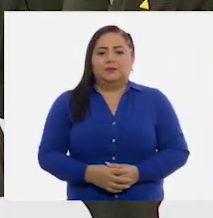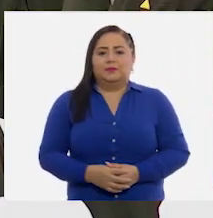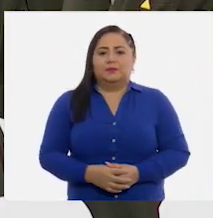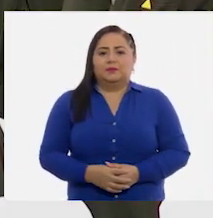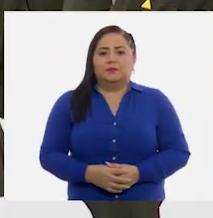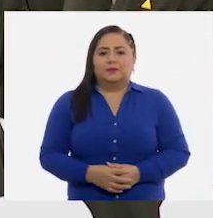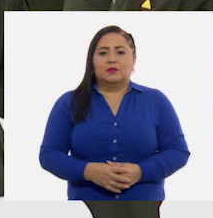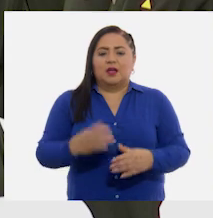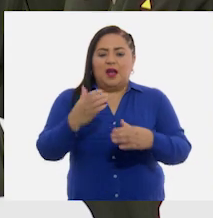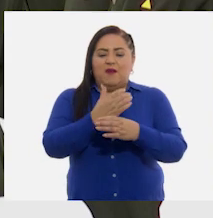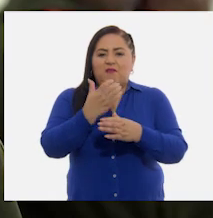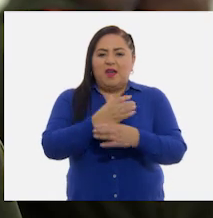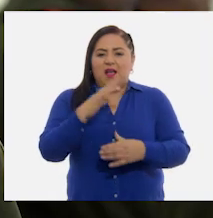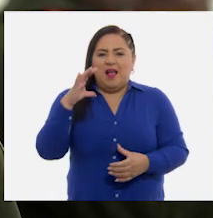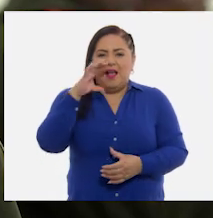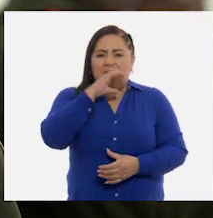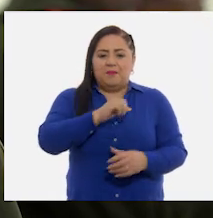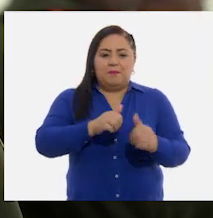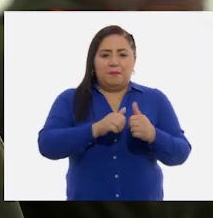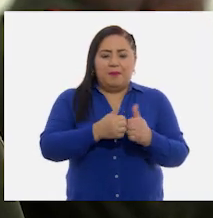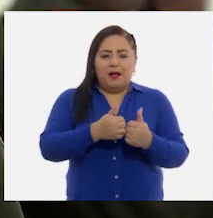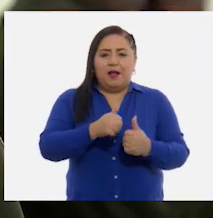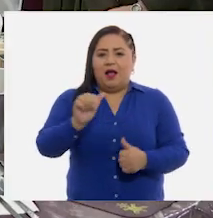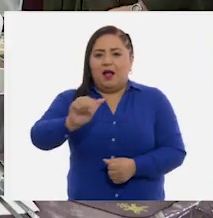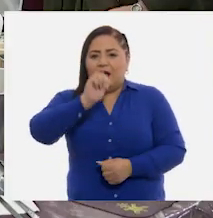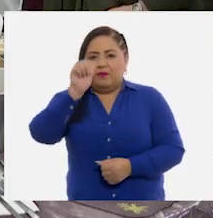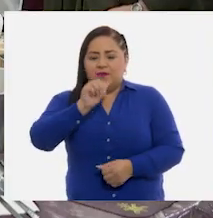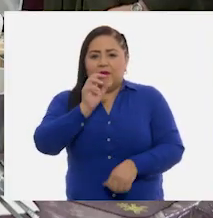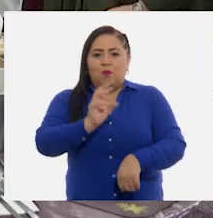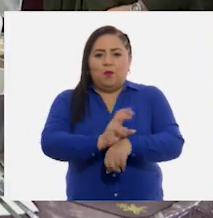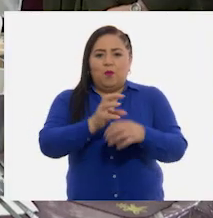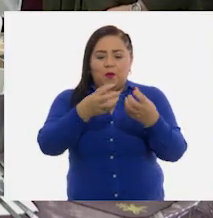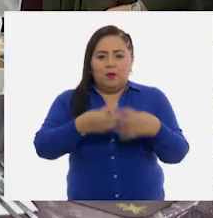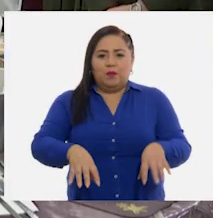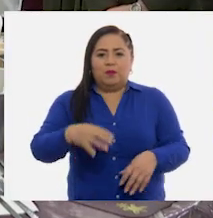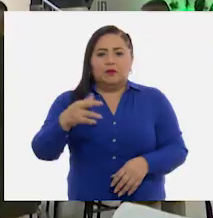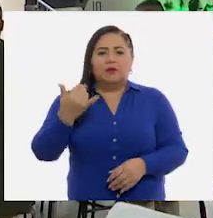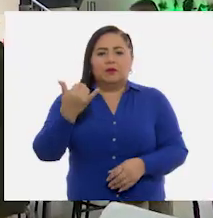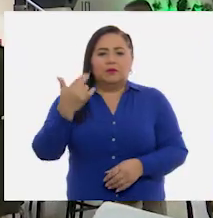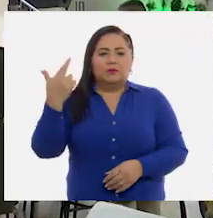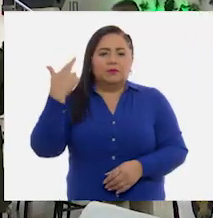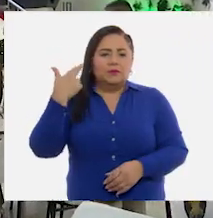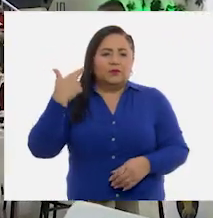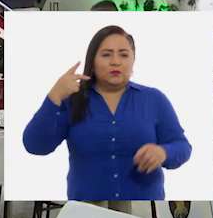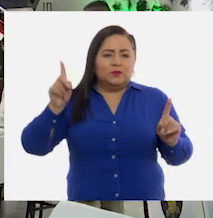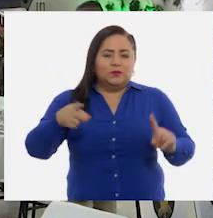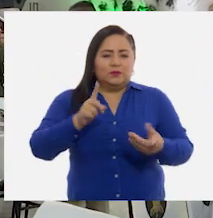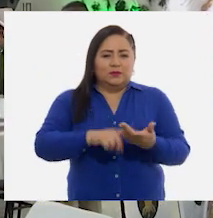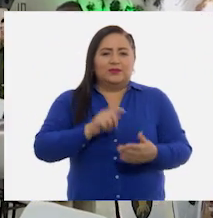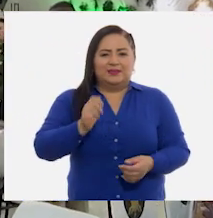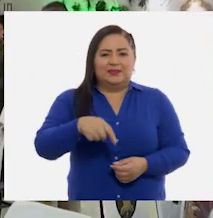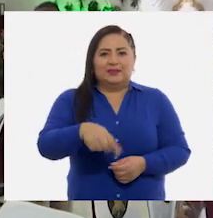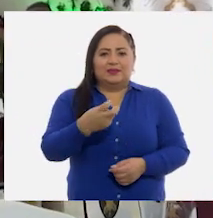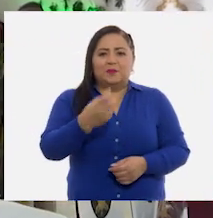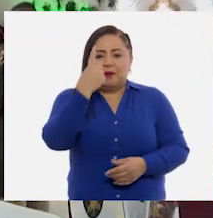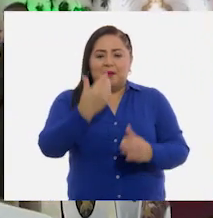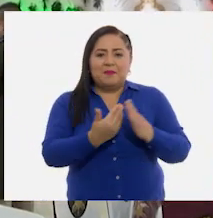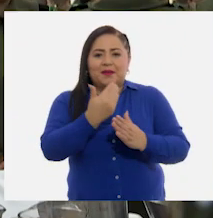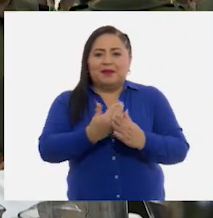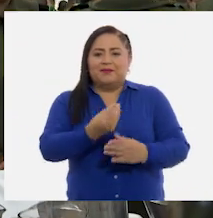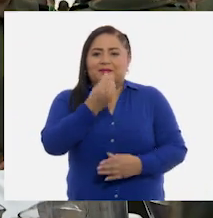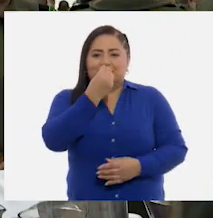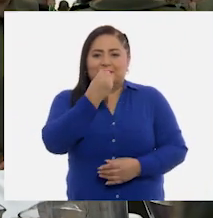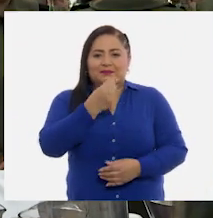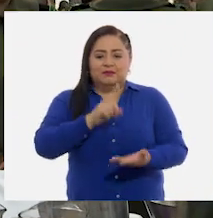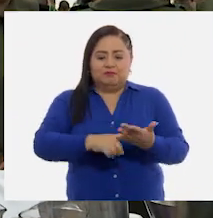Un buen café caliente, pan, avena, huevos y música de fondo son los protagonistas de este desayuno que les